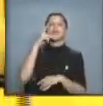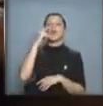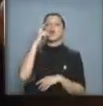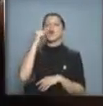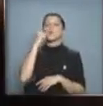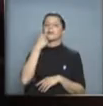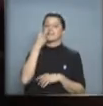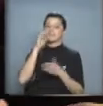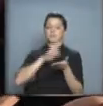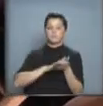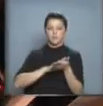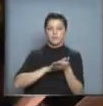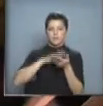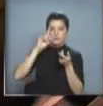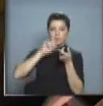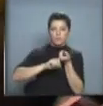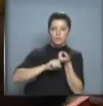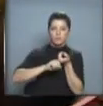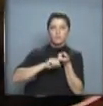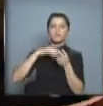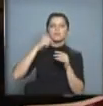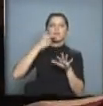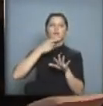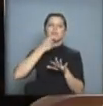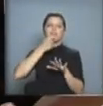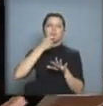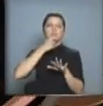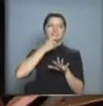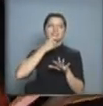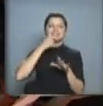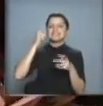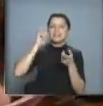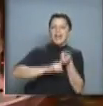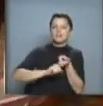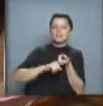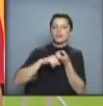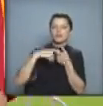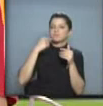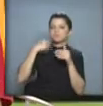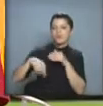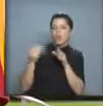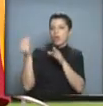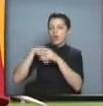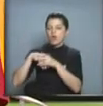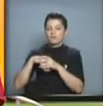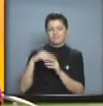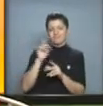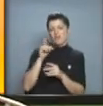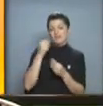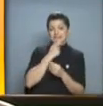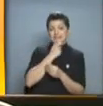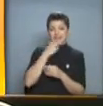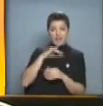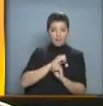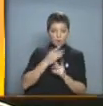lo que dicen que uno se la juega todo, se la juega toda, ¿no? Si se casa. Yo creo que uno, si realmente ama a esa persona, se la juega todos los días. Es